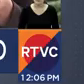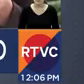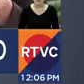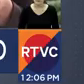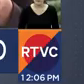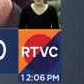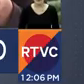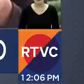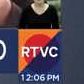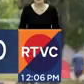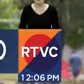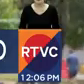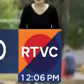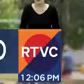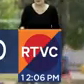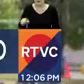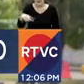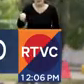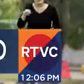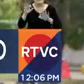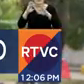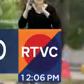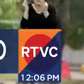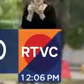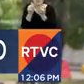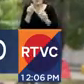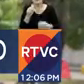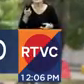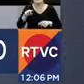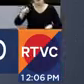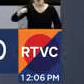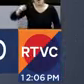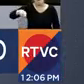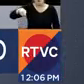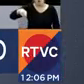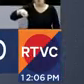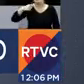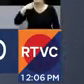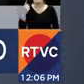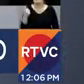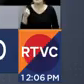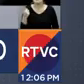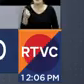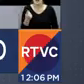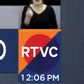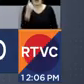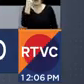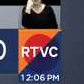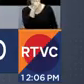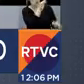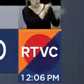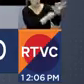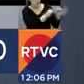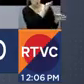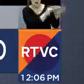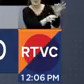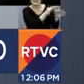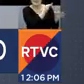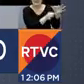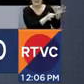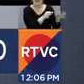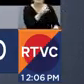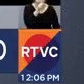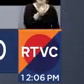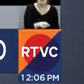Carolina, pues ellos nos expresaban, específicamente el abogado de la familia Hernández, que ayer la juez debió haberle pedido al